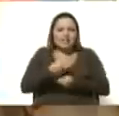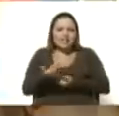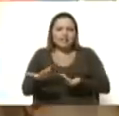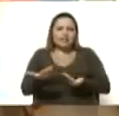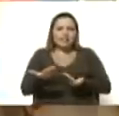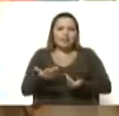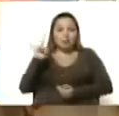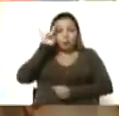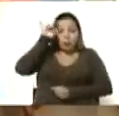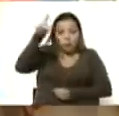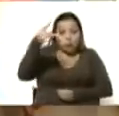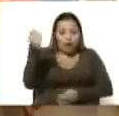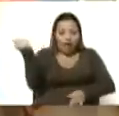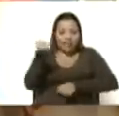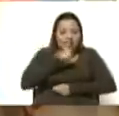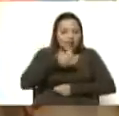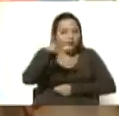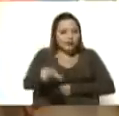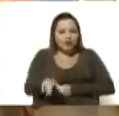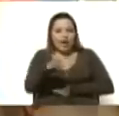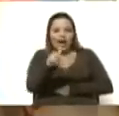autores intelectuales del hecho,